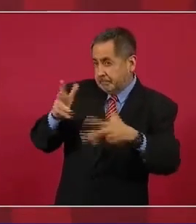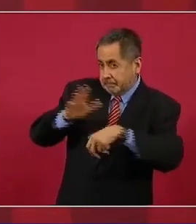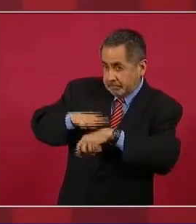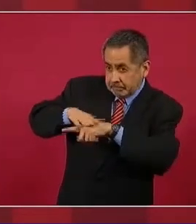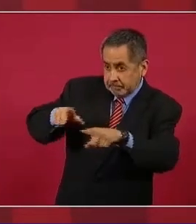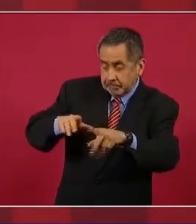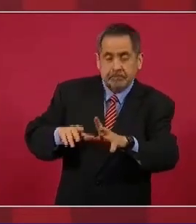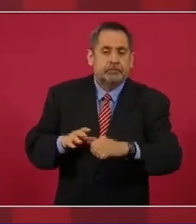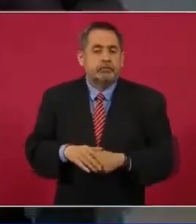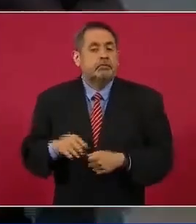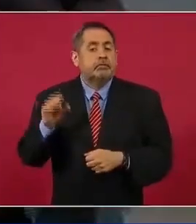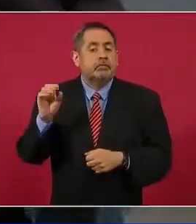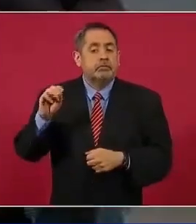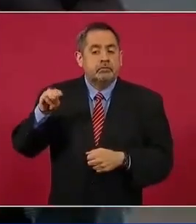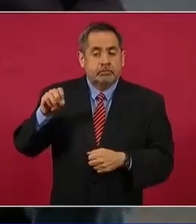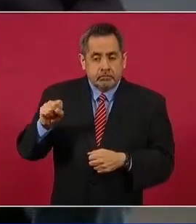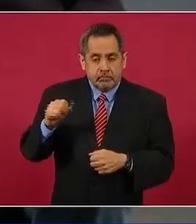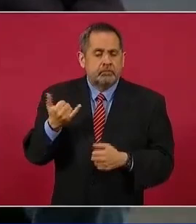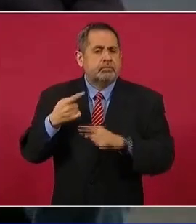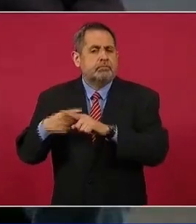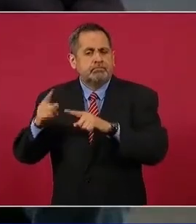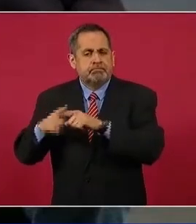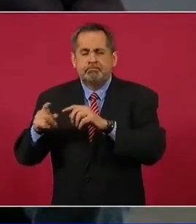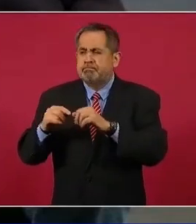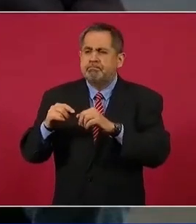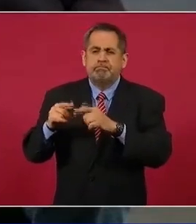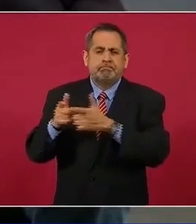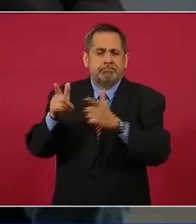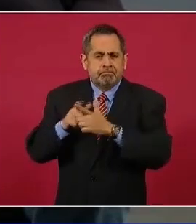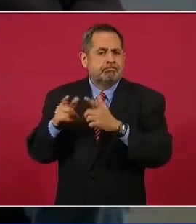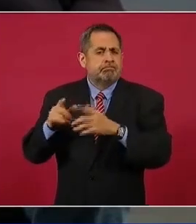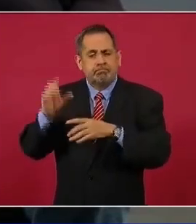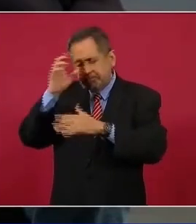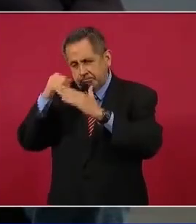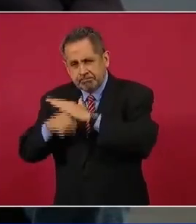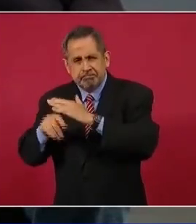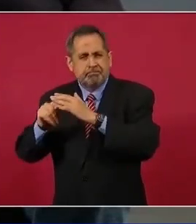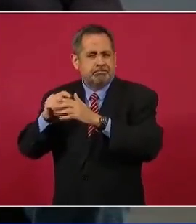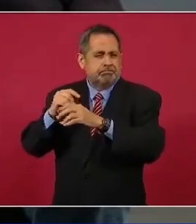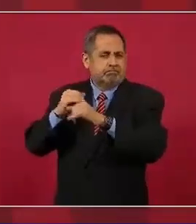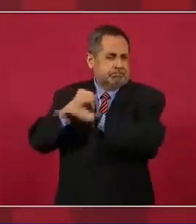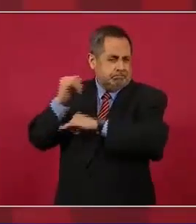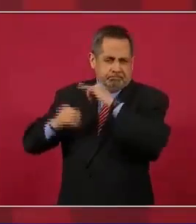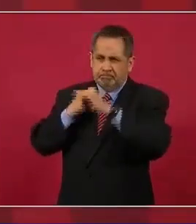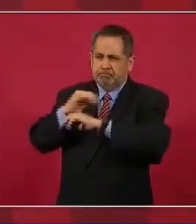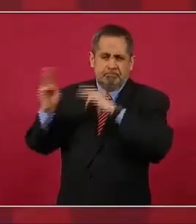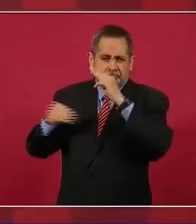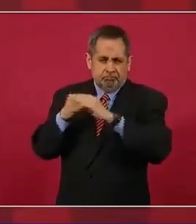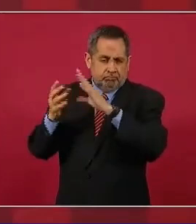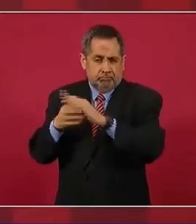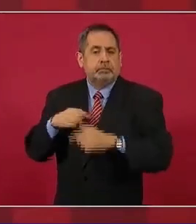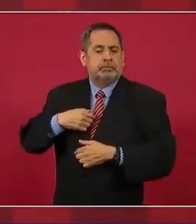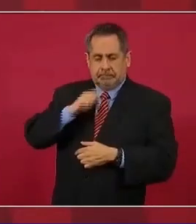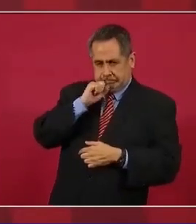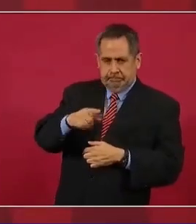La Organización Mundial de la Salud y diversas comunidades técnicas y científicas de la salud pública en el mundo, y desde luego